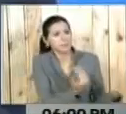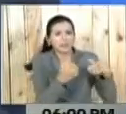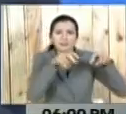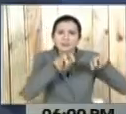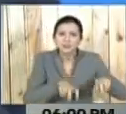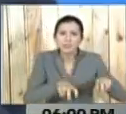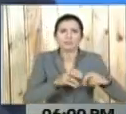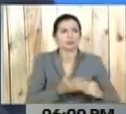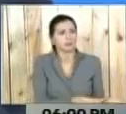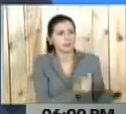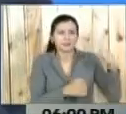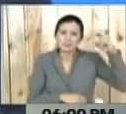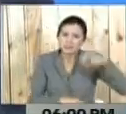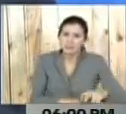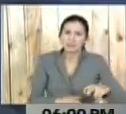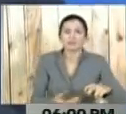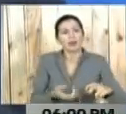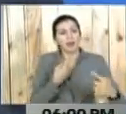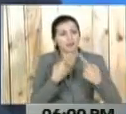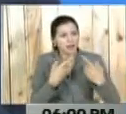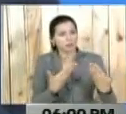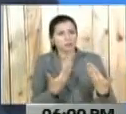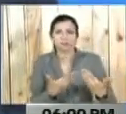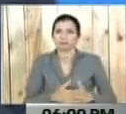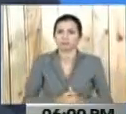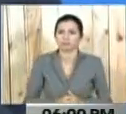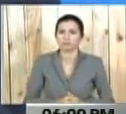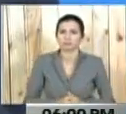que discutan en buenos términos